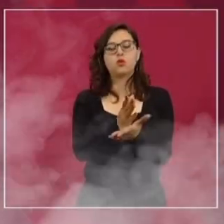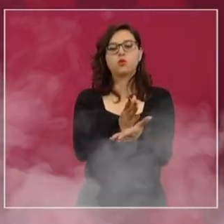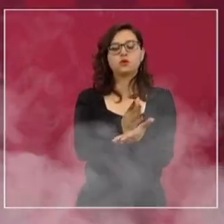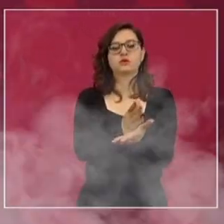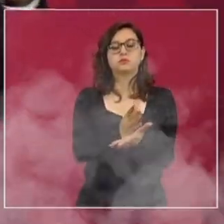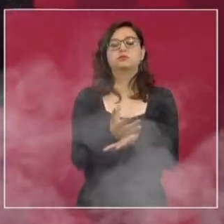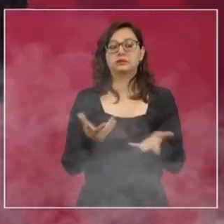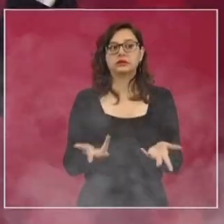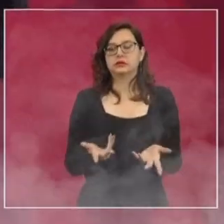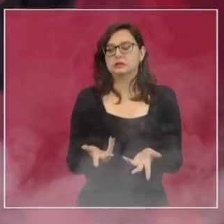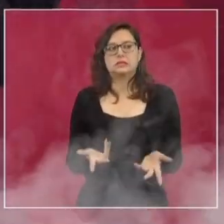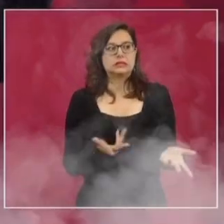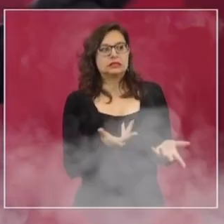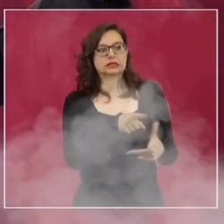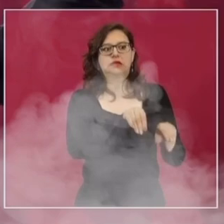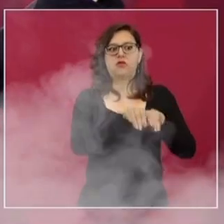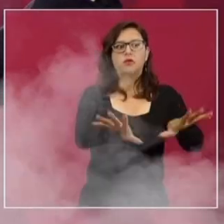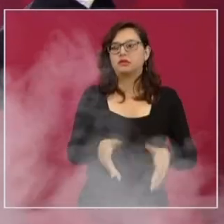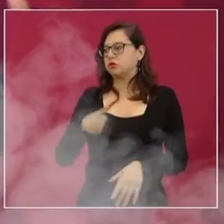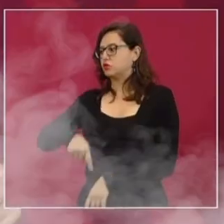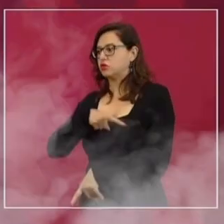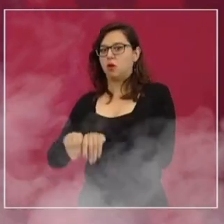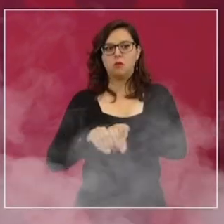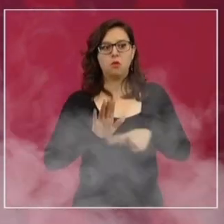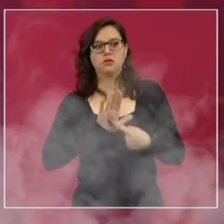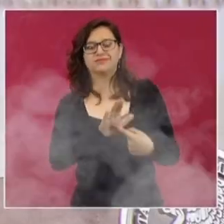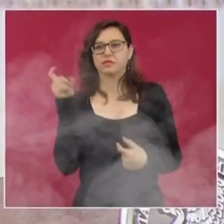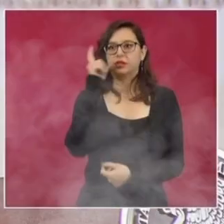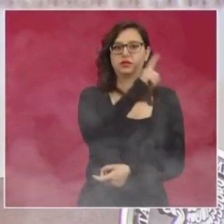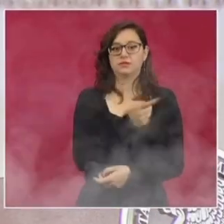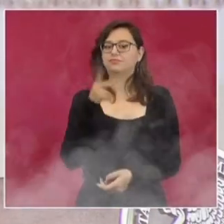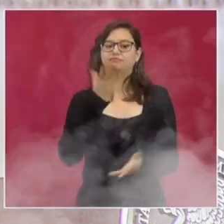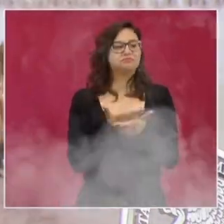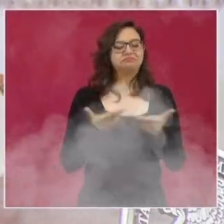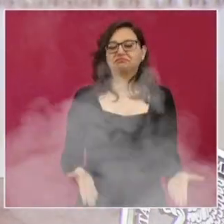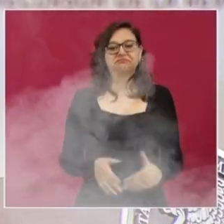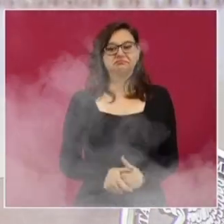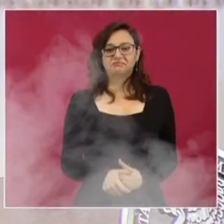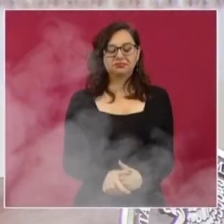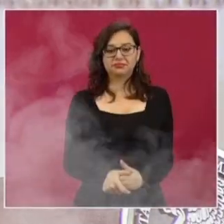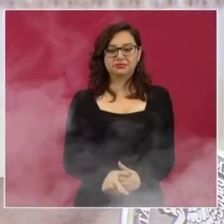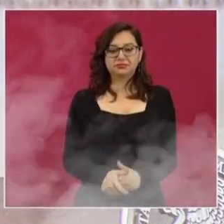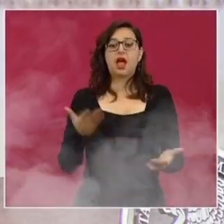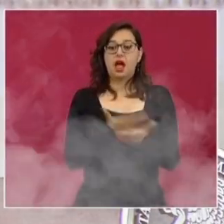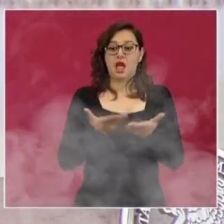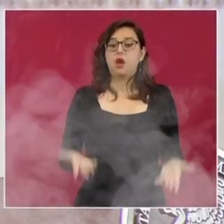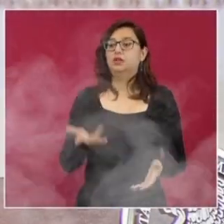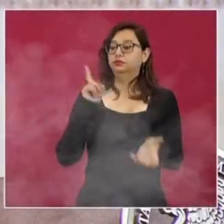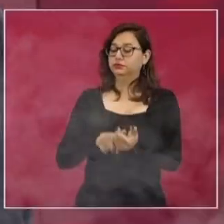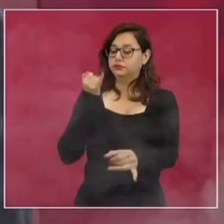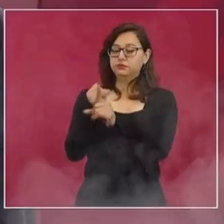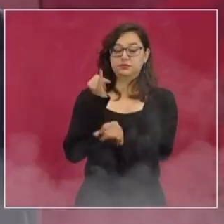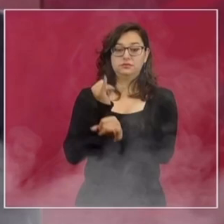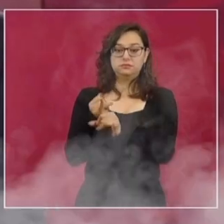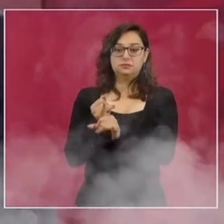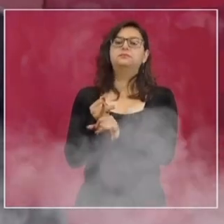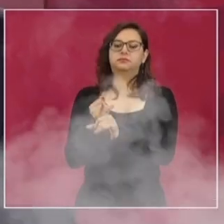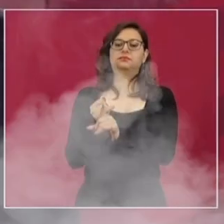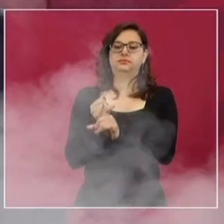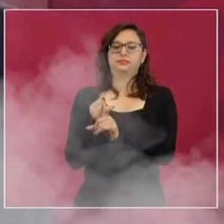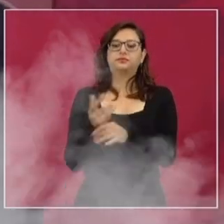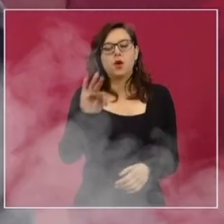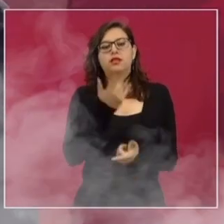cercos y costaba trabajo que la verdad se abriera paso. Ahora no. Ahora, con las redes sociales, se